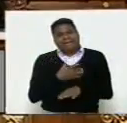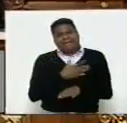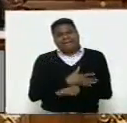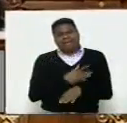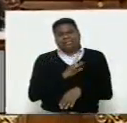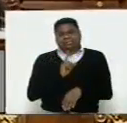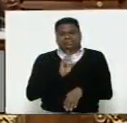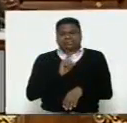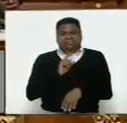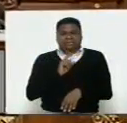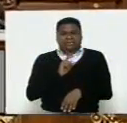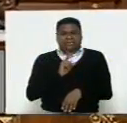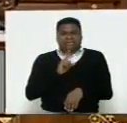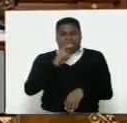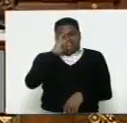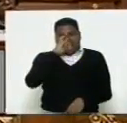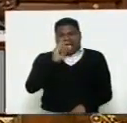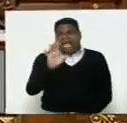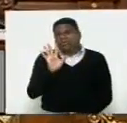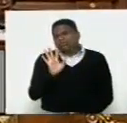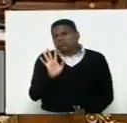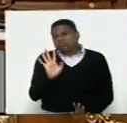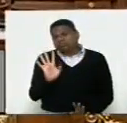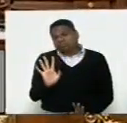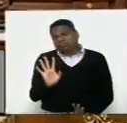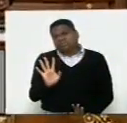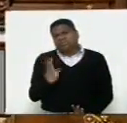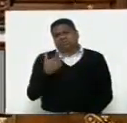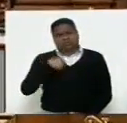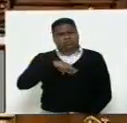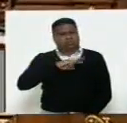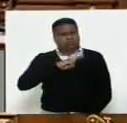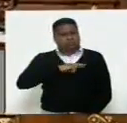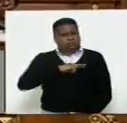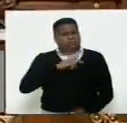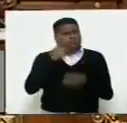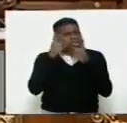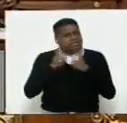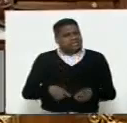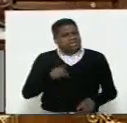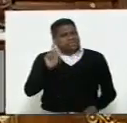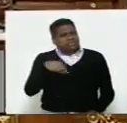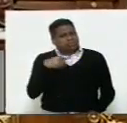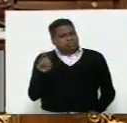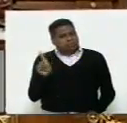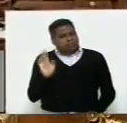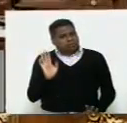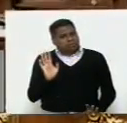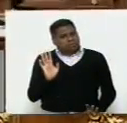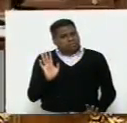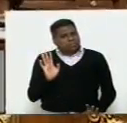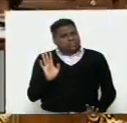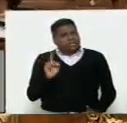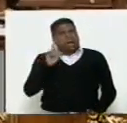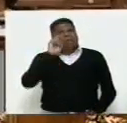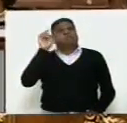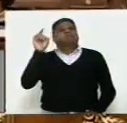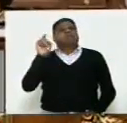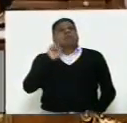acuerdo con los patrones que conocemos, deciden o no deciden, descubren que están gestando la